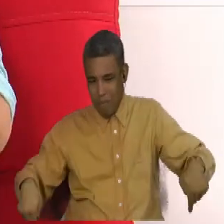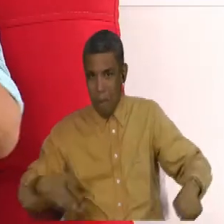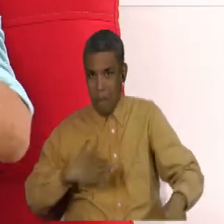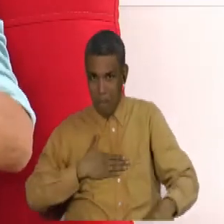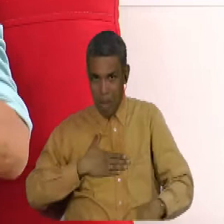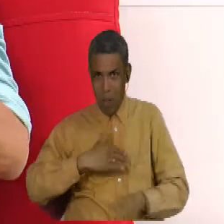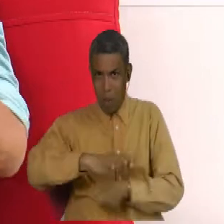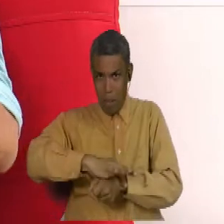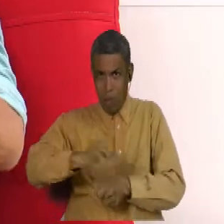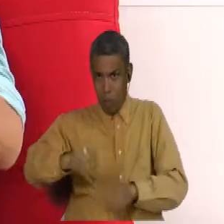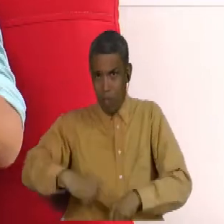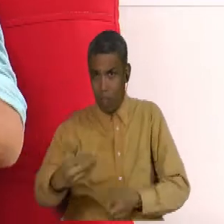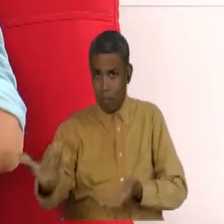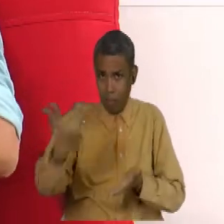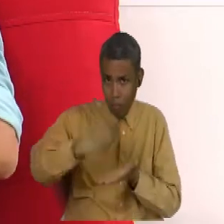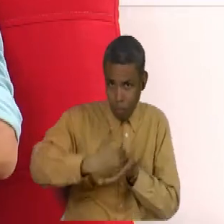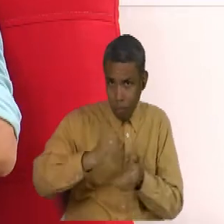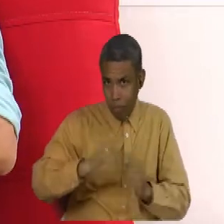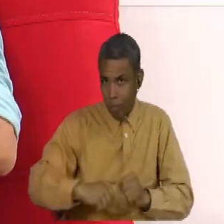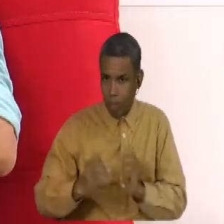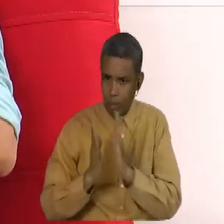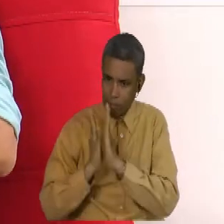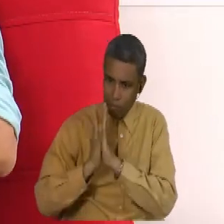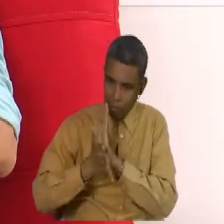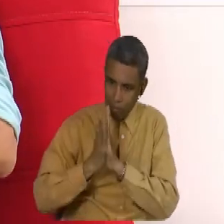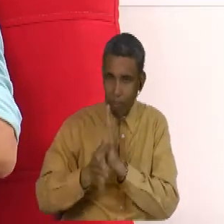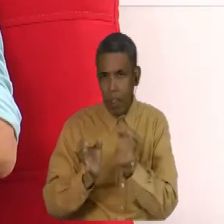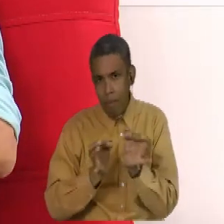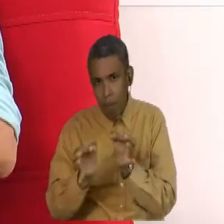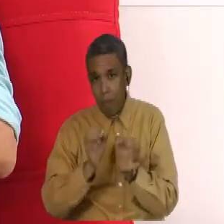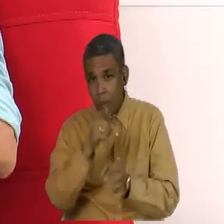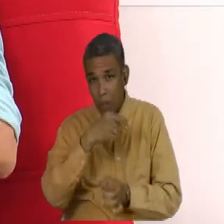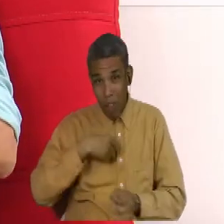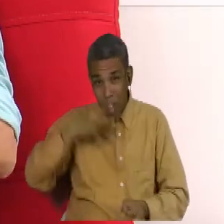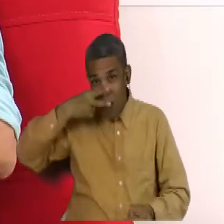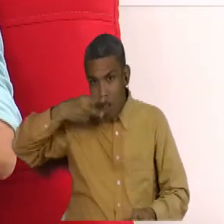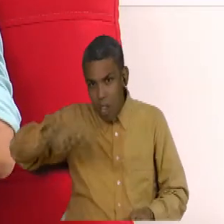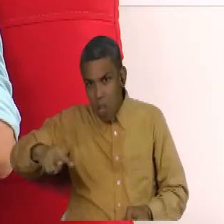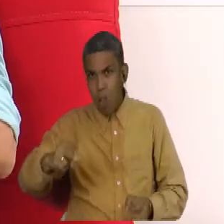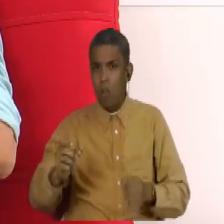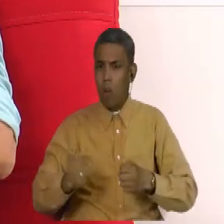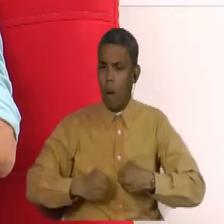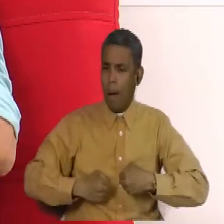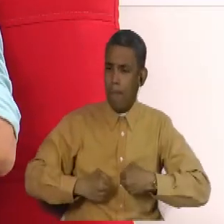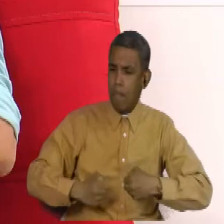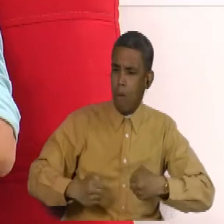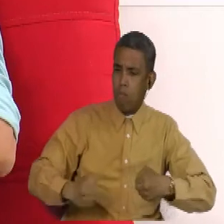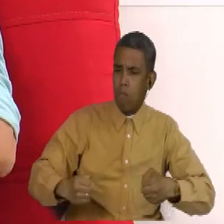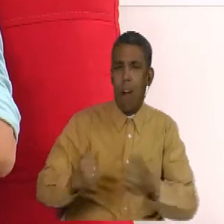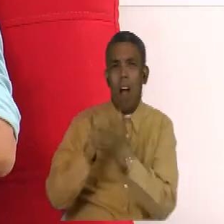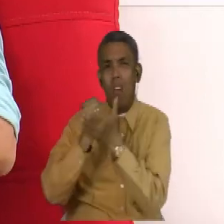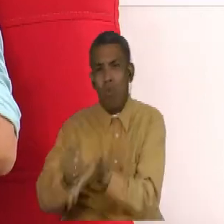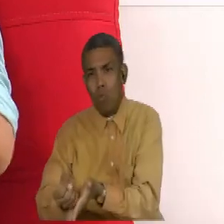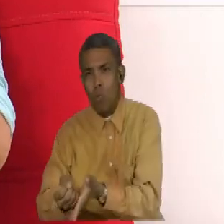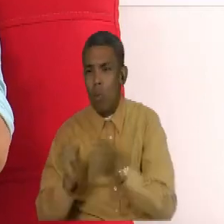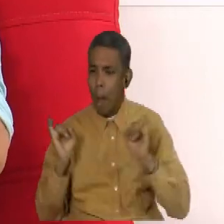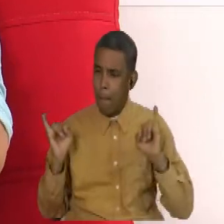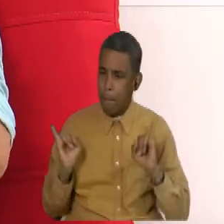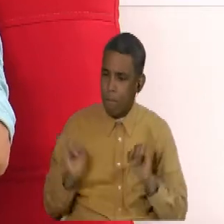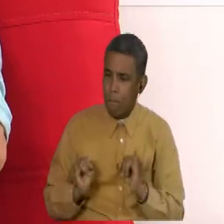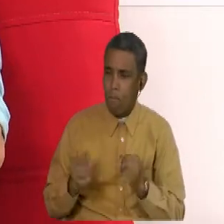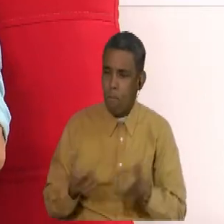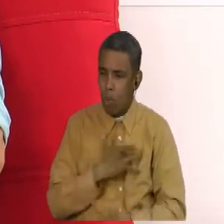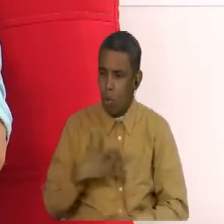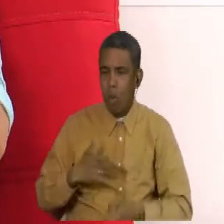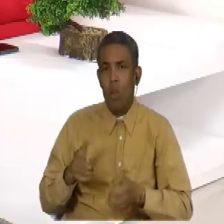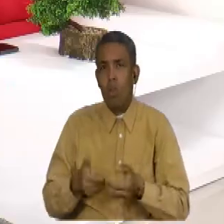con el objeto de poder ir cuadrándoles ahí la dieta y la salud y cómo manejar la situación. Sí. Muchas